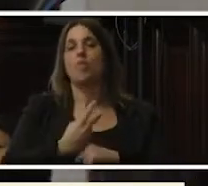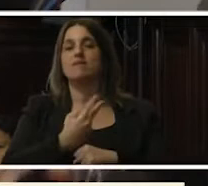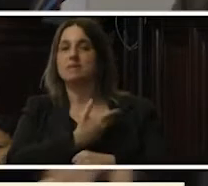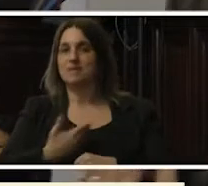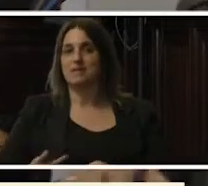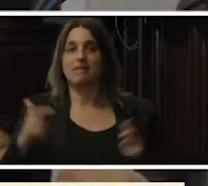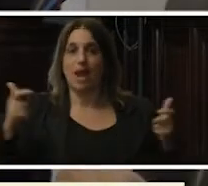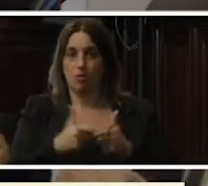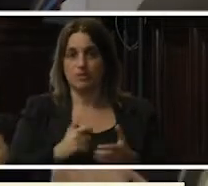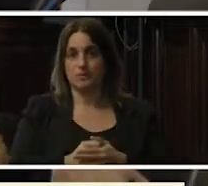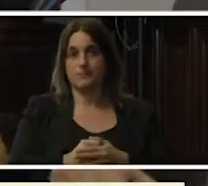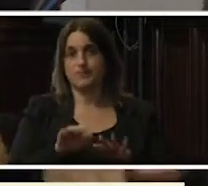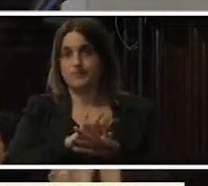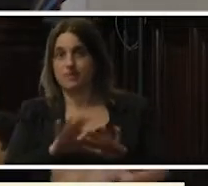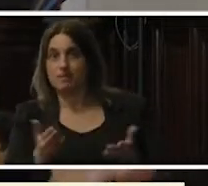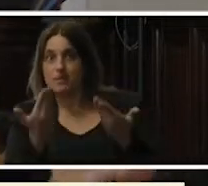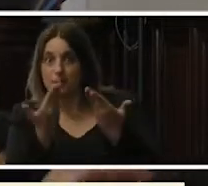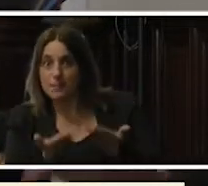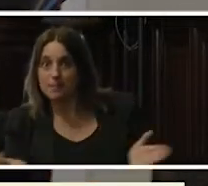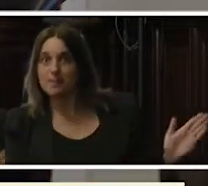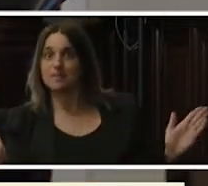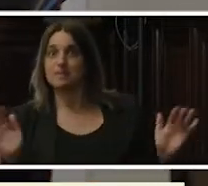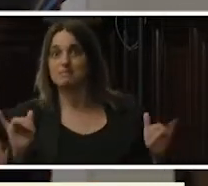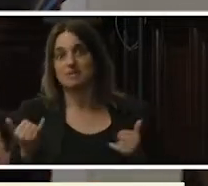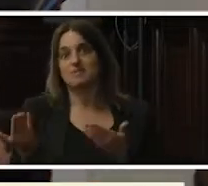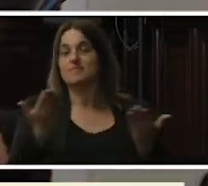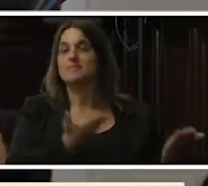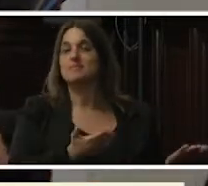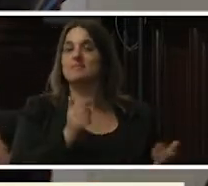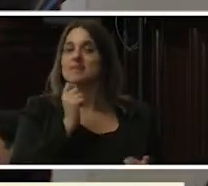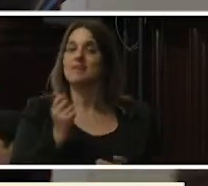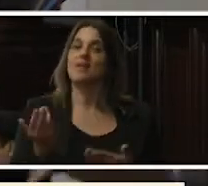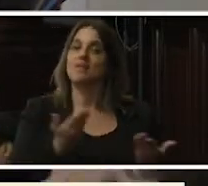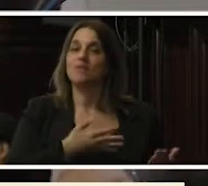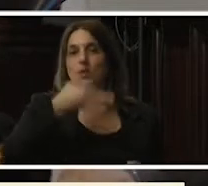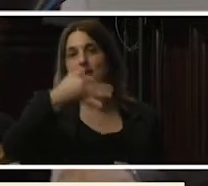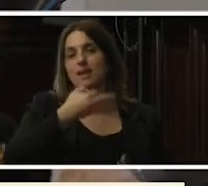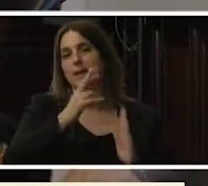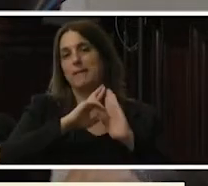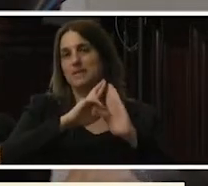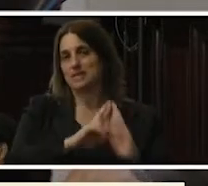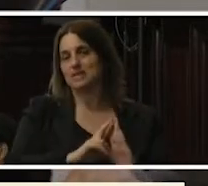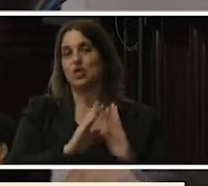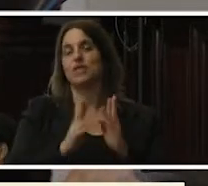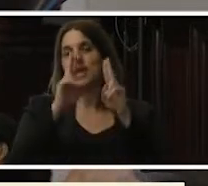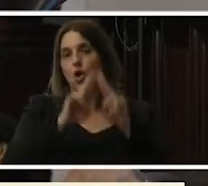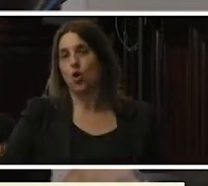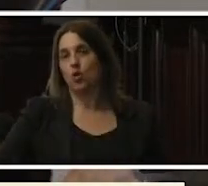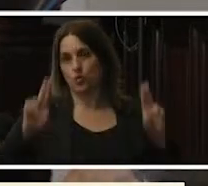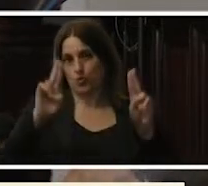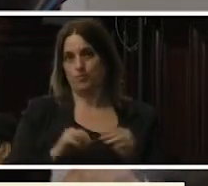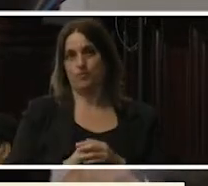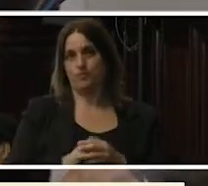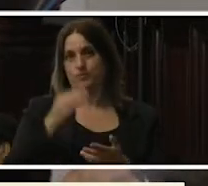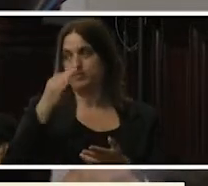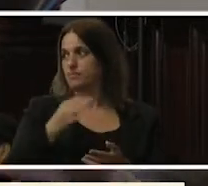Comisión. Bueno, sin más preámbulos entonces, doy la palabra a la representación de las organizaciones